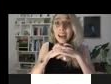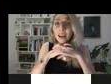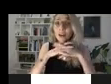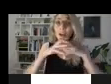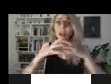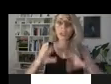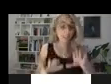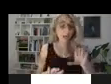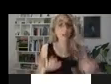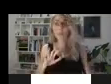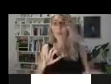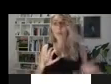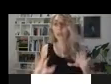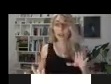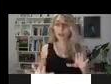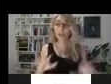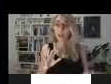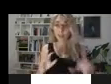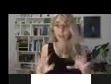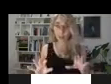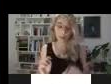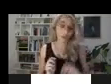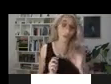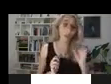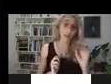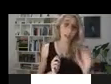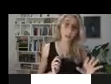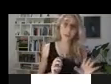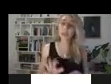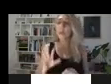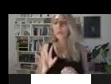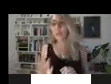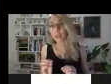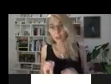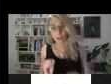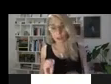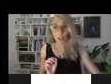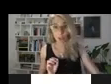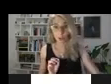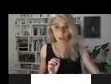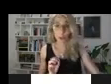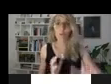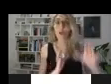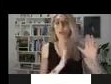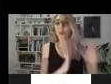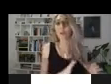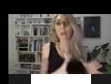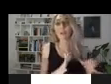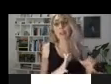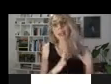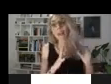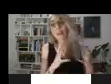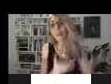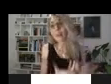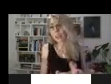de este mercado, y hablamos de dos tipos. Tenemos un mercado primario y un mercado secundario. Dijimos que